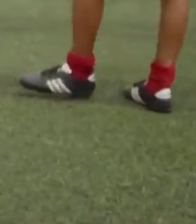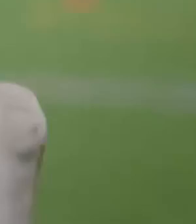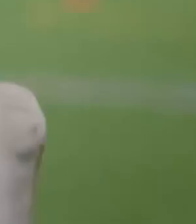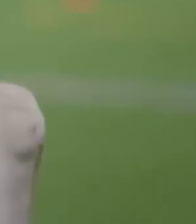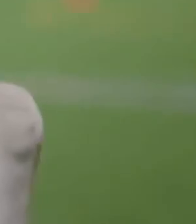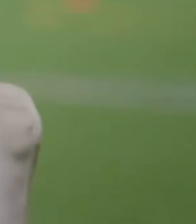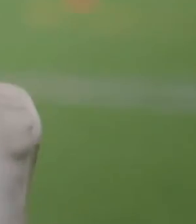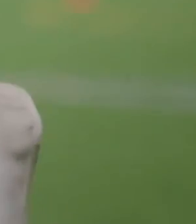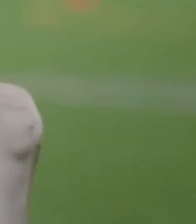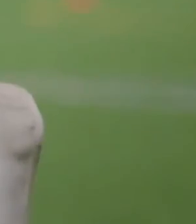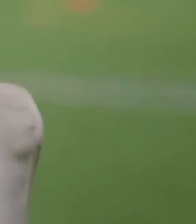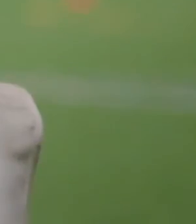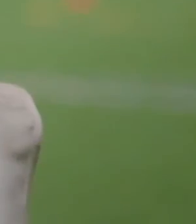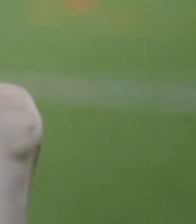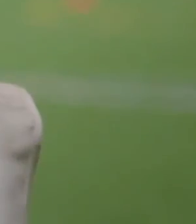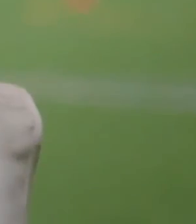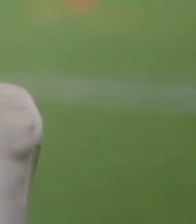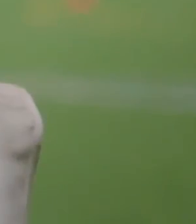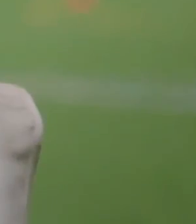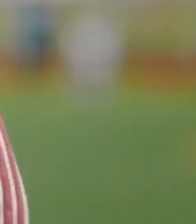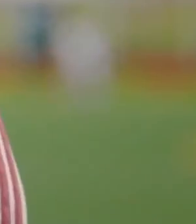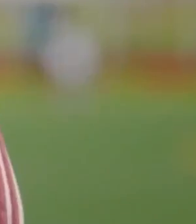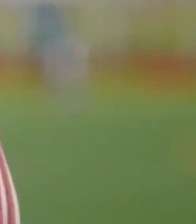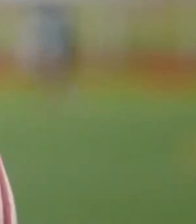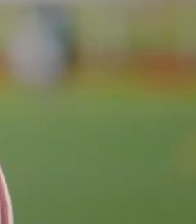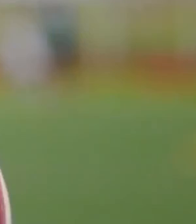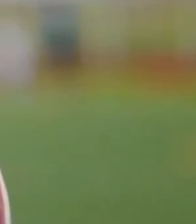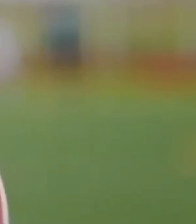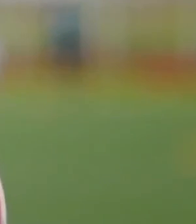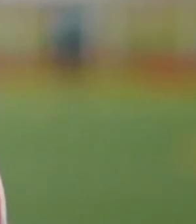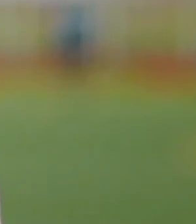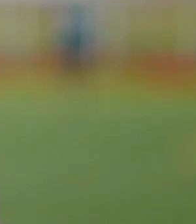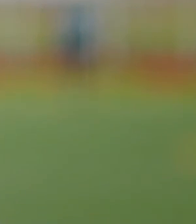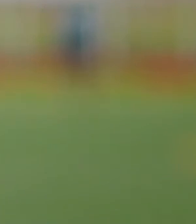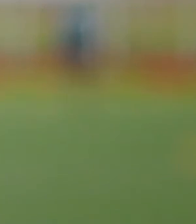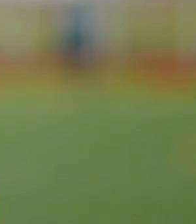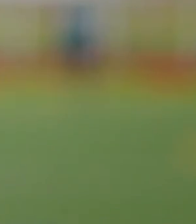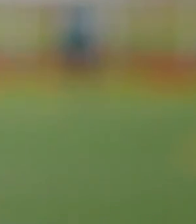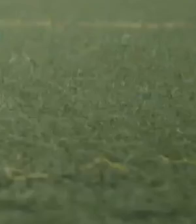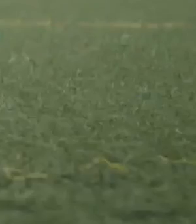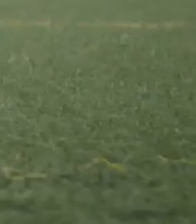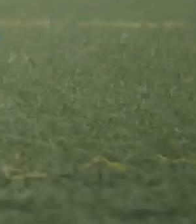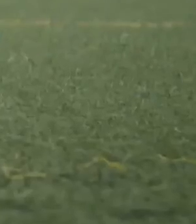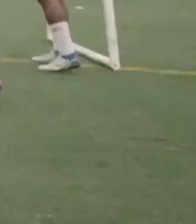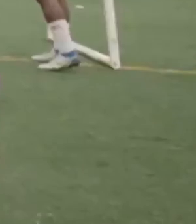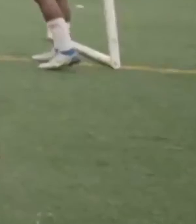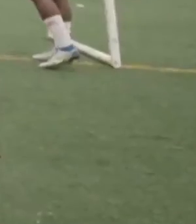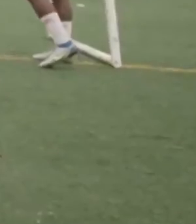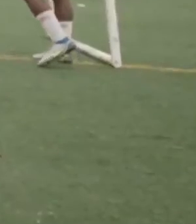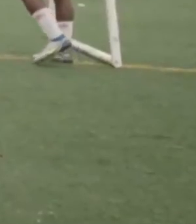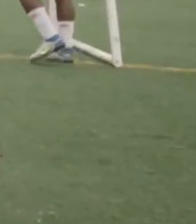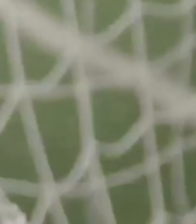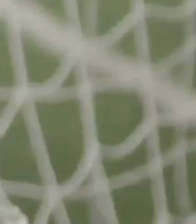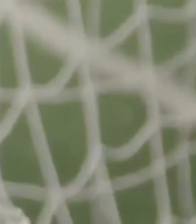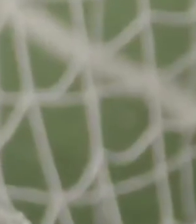Mi nombre es Gabriel Murillo Mosquera. Me conocen deportivamente más como Mingo.